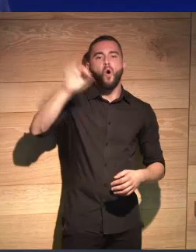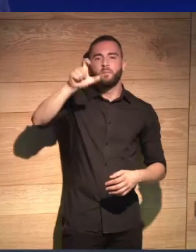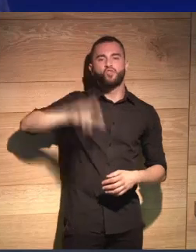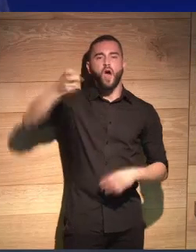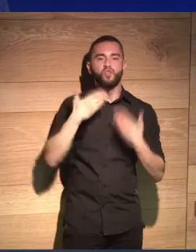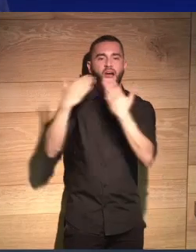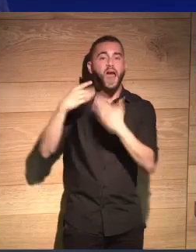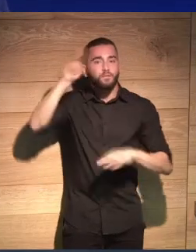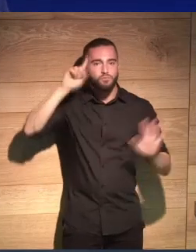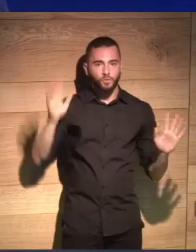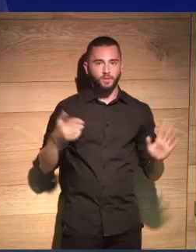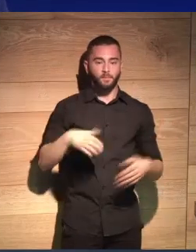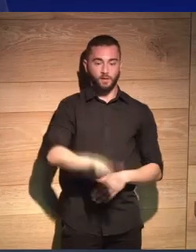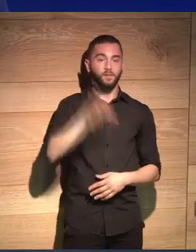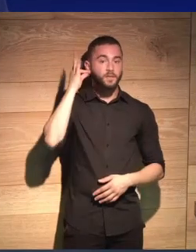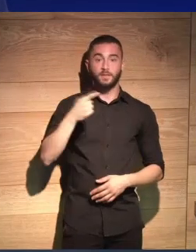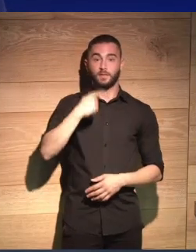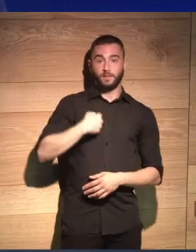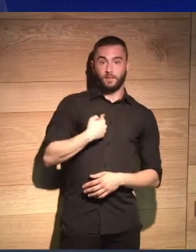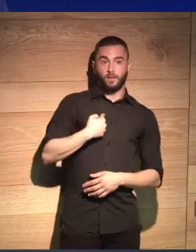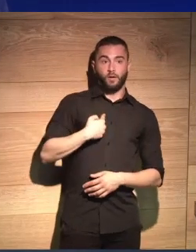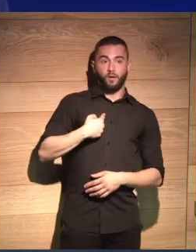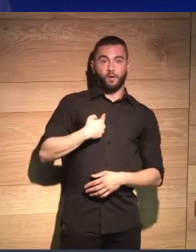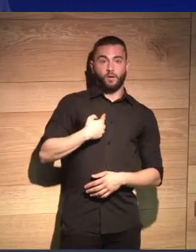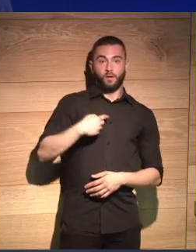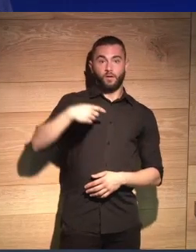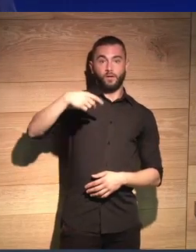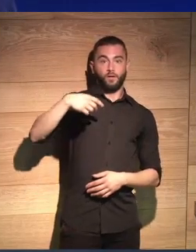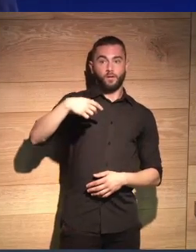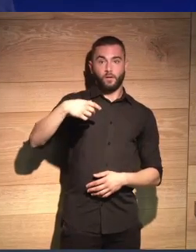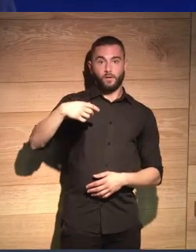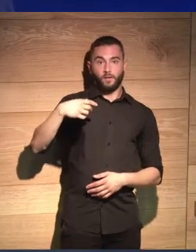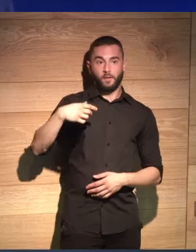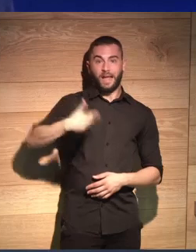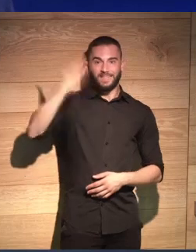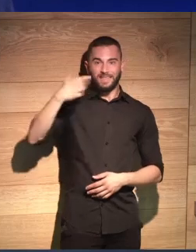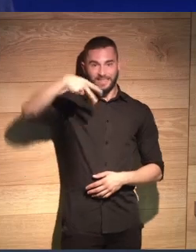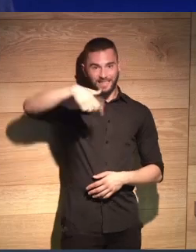chiquita, no había Netflix no había.